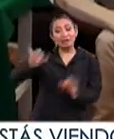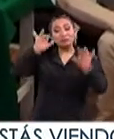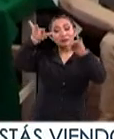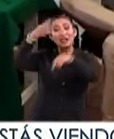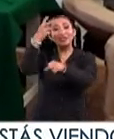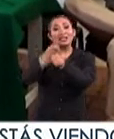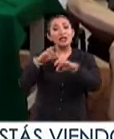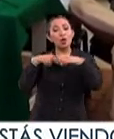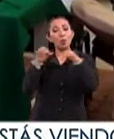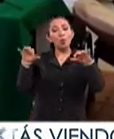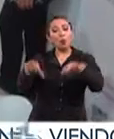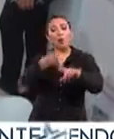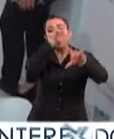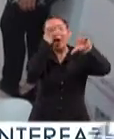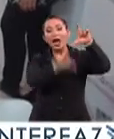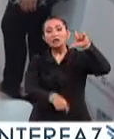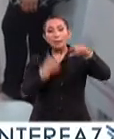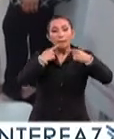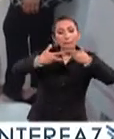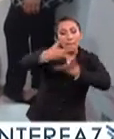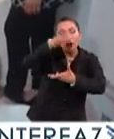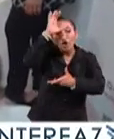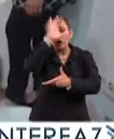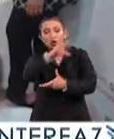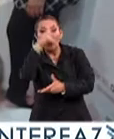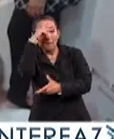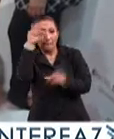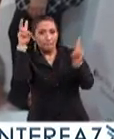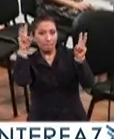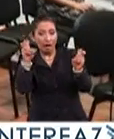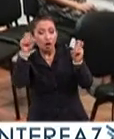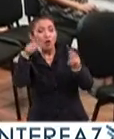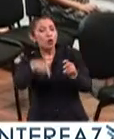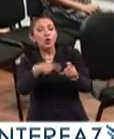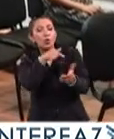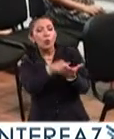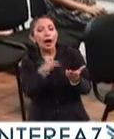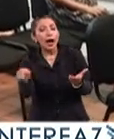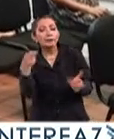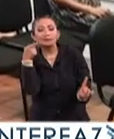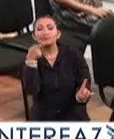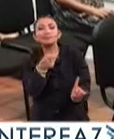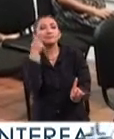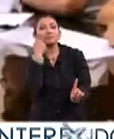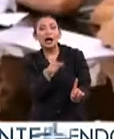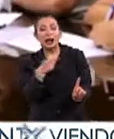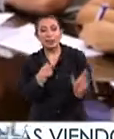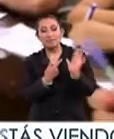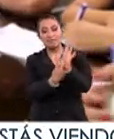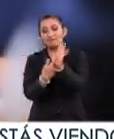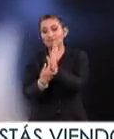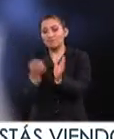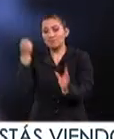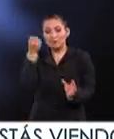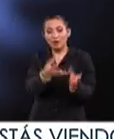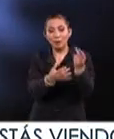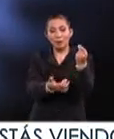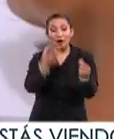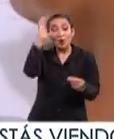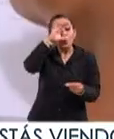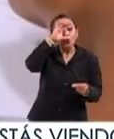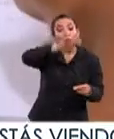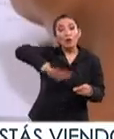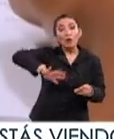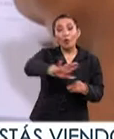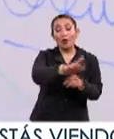del tercer Encuentro Nacional de Gestión Cultural México, foro que tiene como objetivo presentar los aportes de la acción